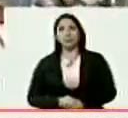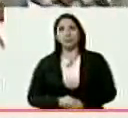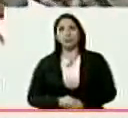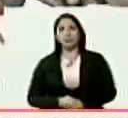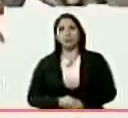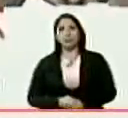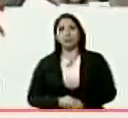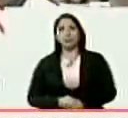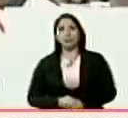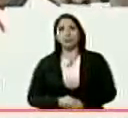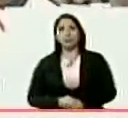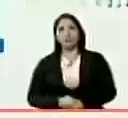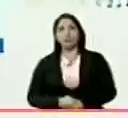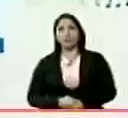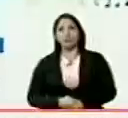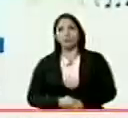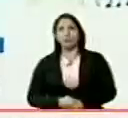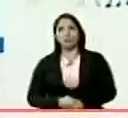pongan esto juego?